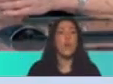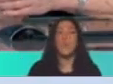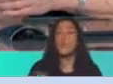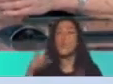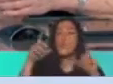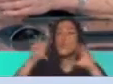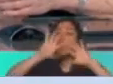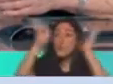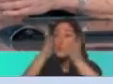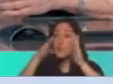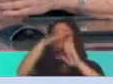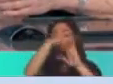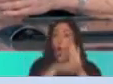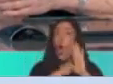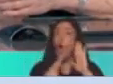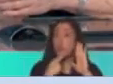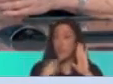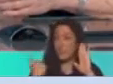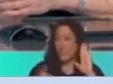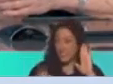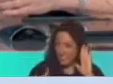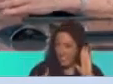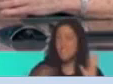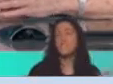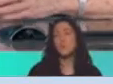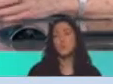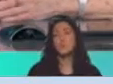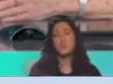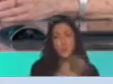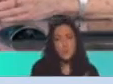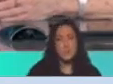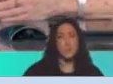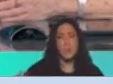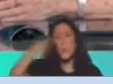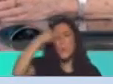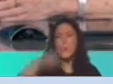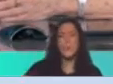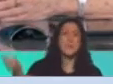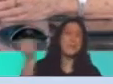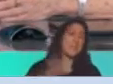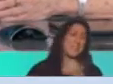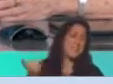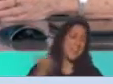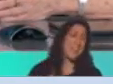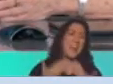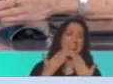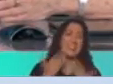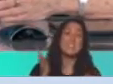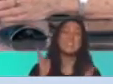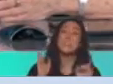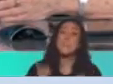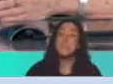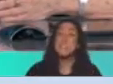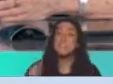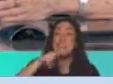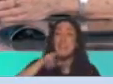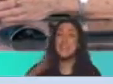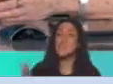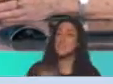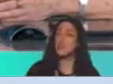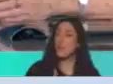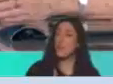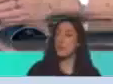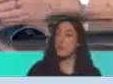demostramos claramente Gracias por traernos siempre lo último la última información y esta soberanía que también tiene que ver con los satélites y no es